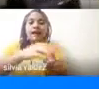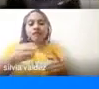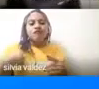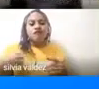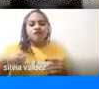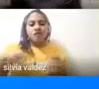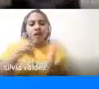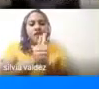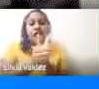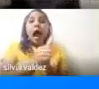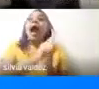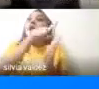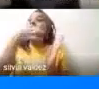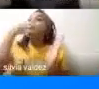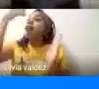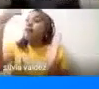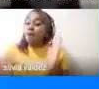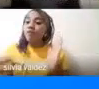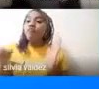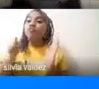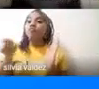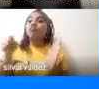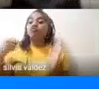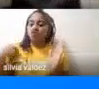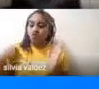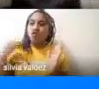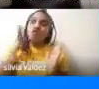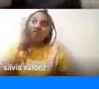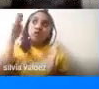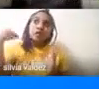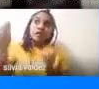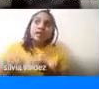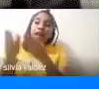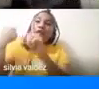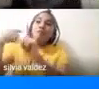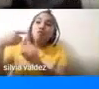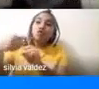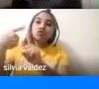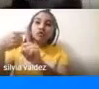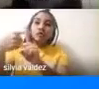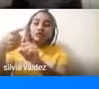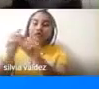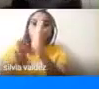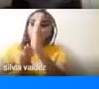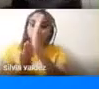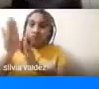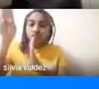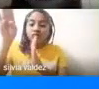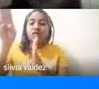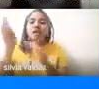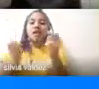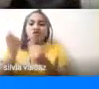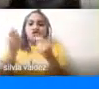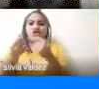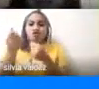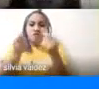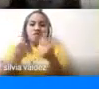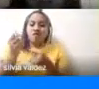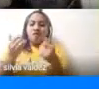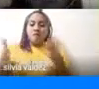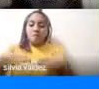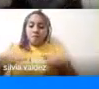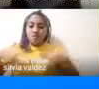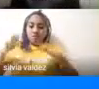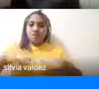que realmente va a ser benéfico para el desarrollo económico de mi